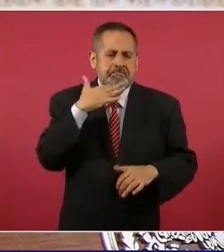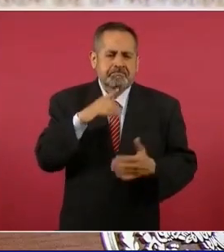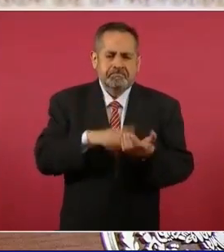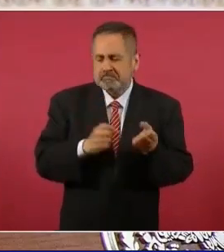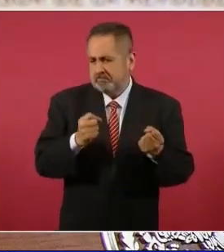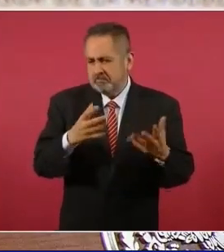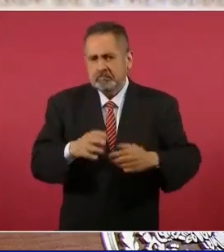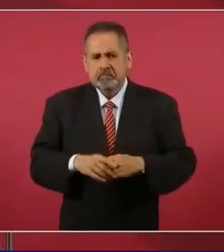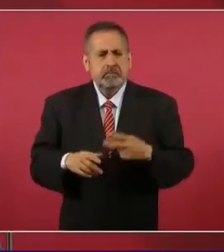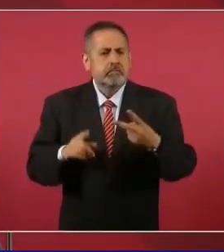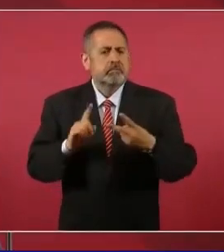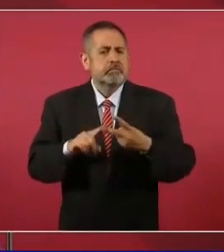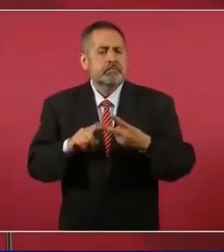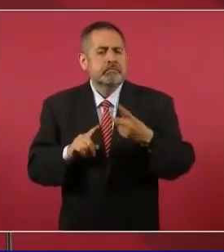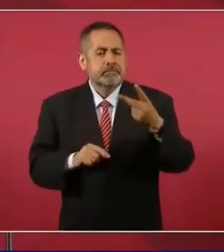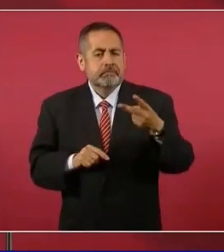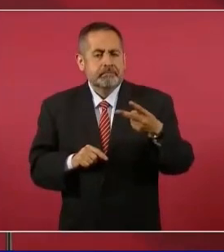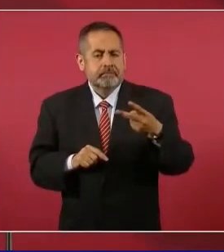2,